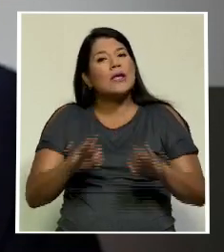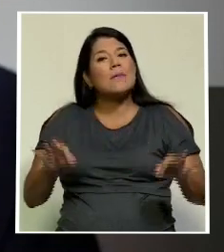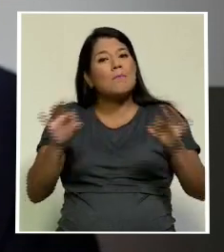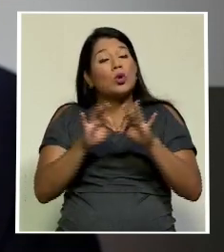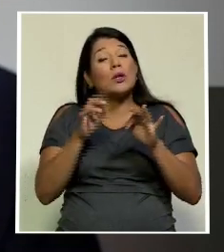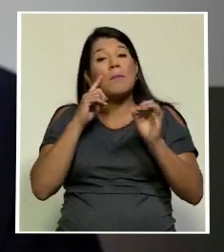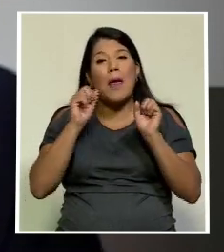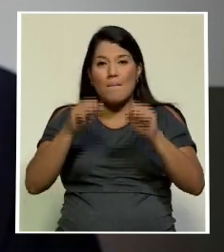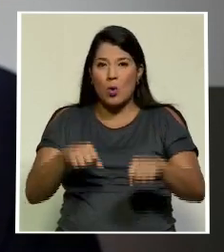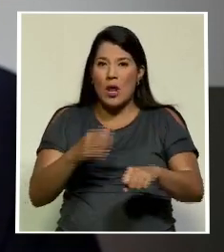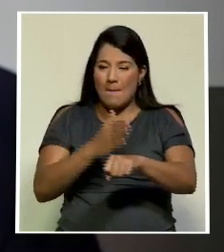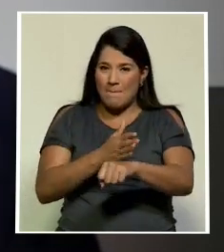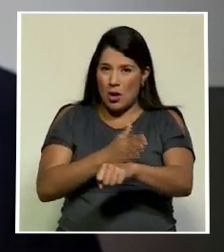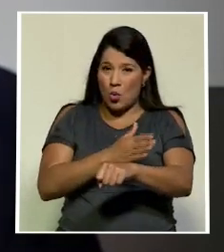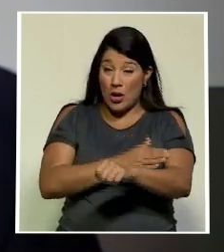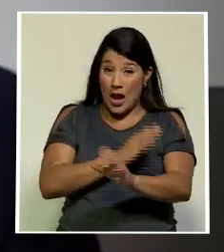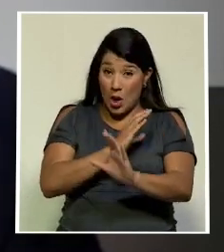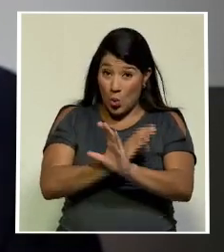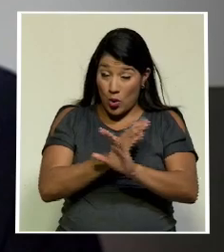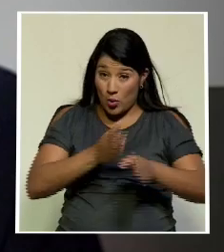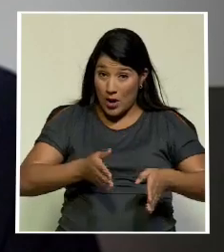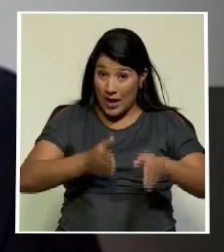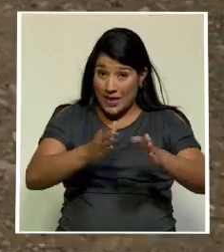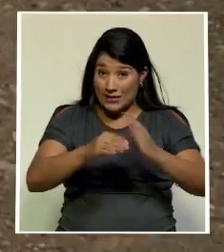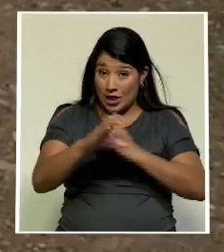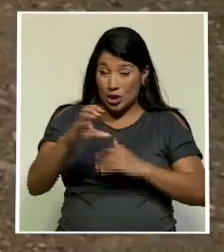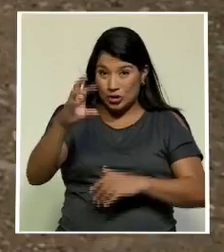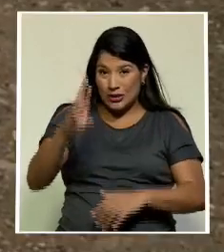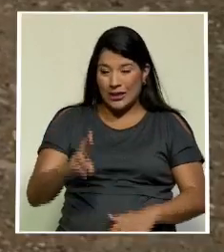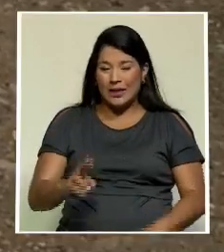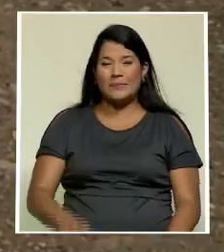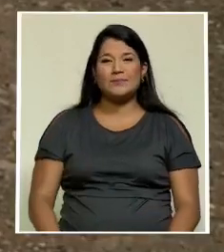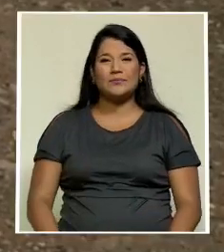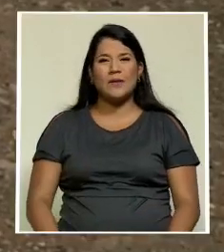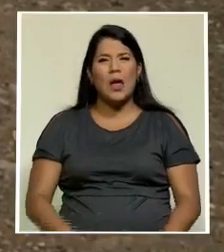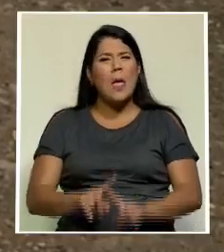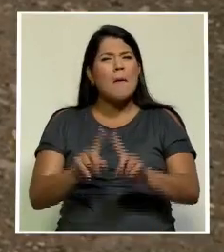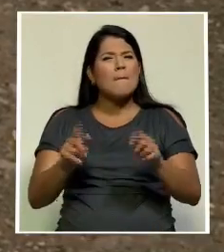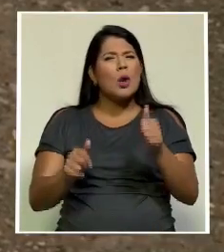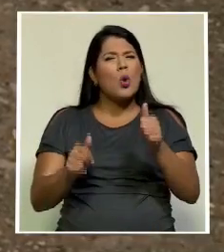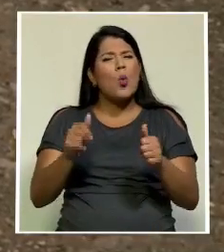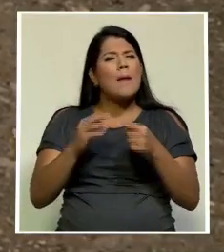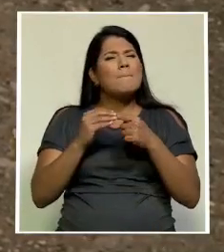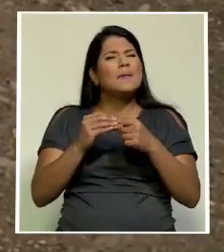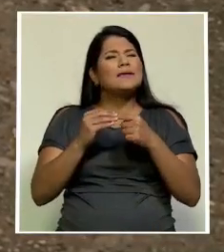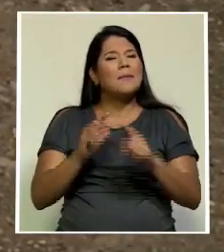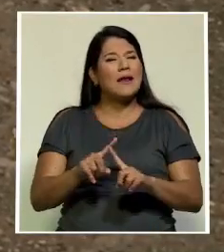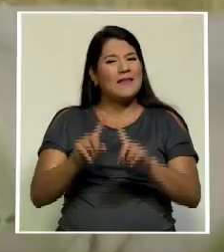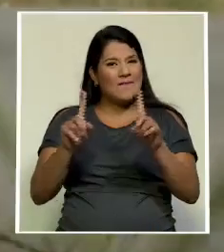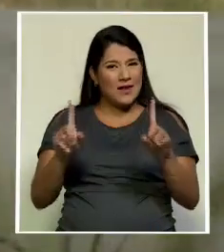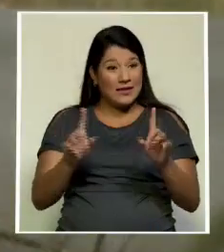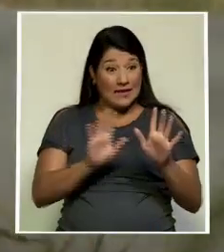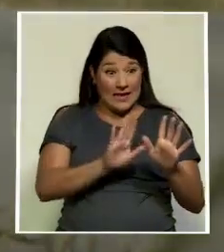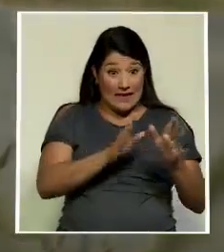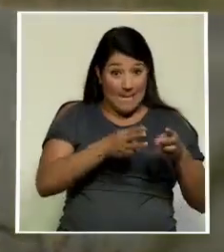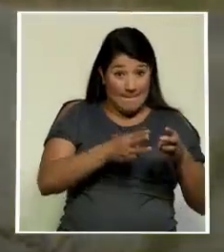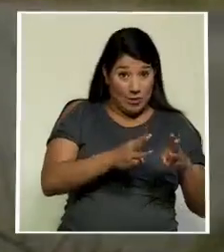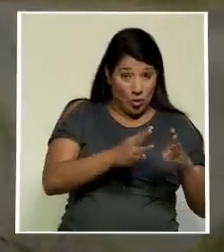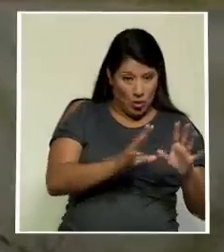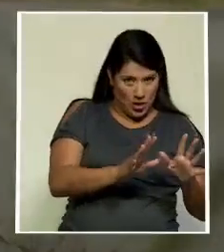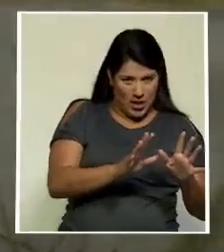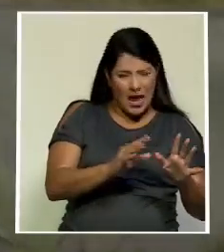da mantenimiento a las redes de Costa Rica. Pero ¿cuál es la principal diferencia entre esta modalidad de contrato y la que aplica